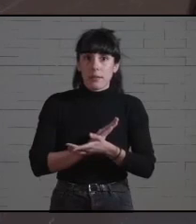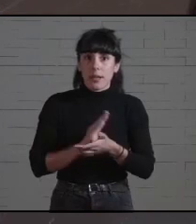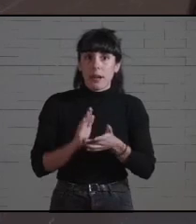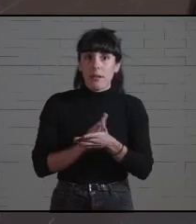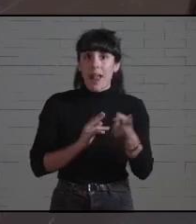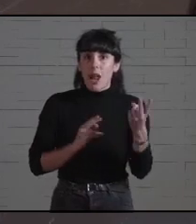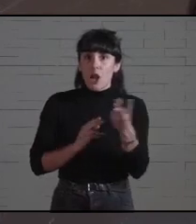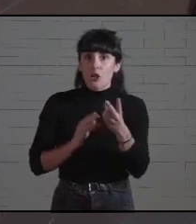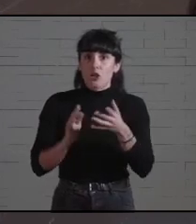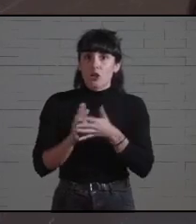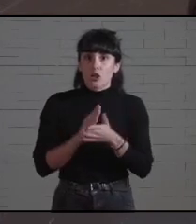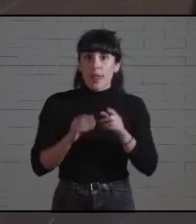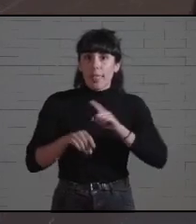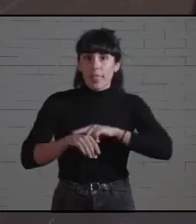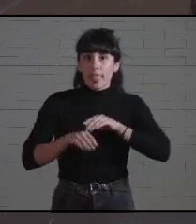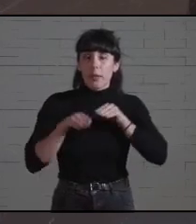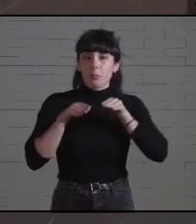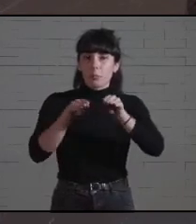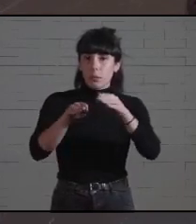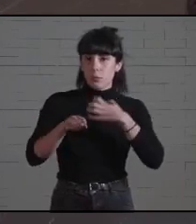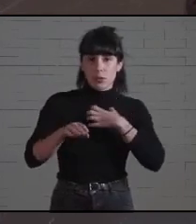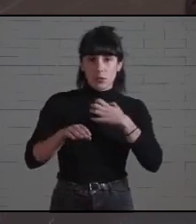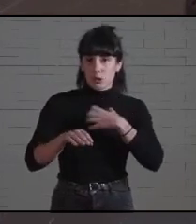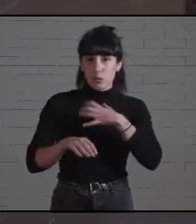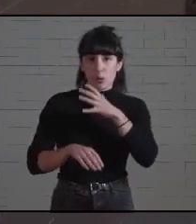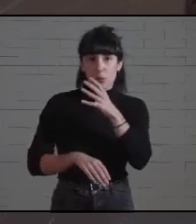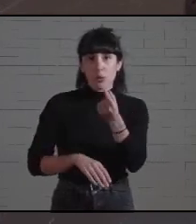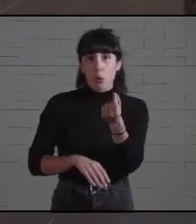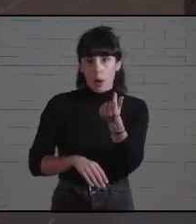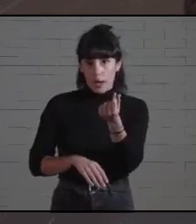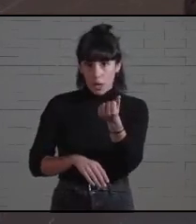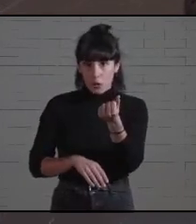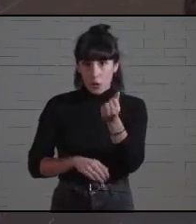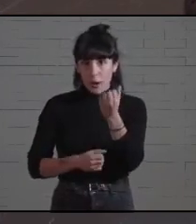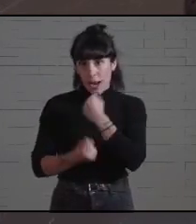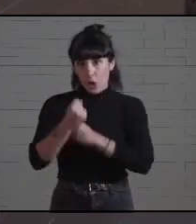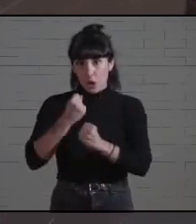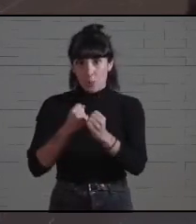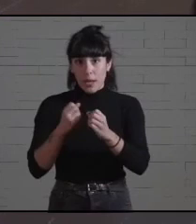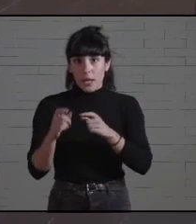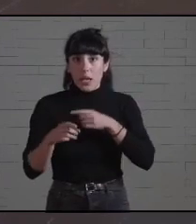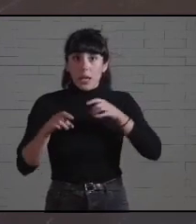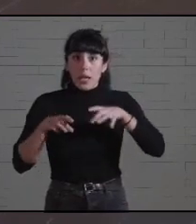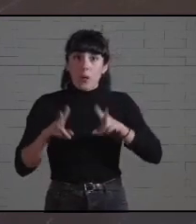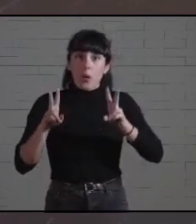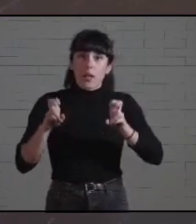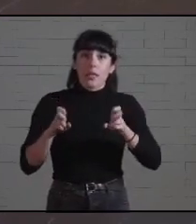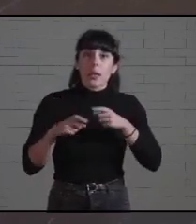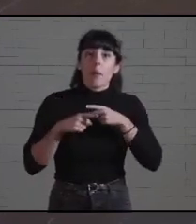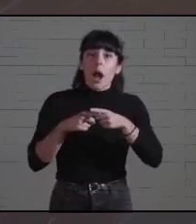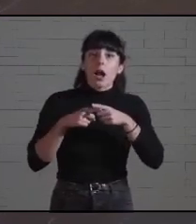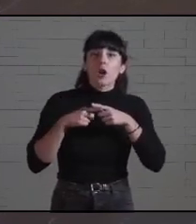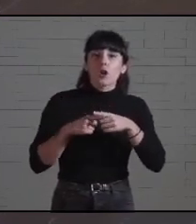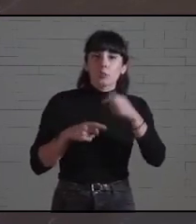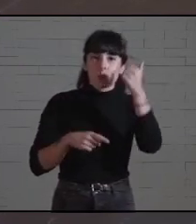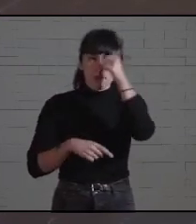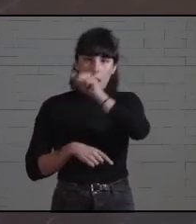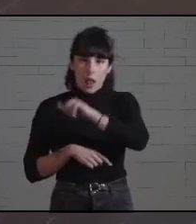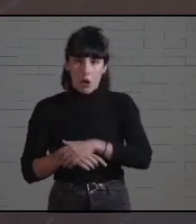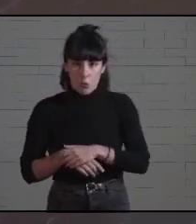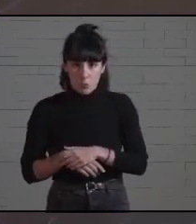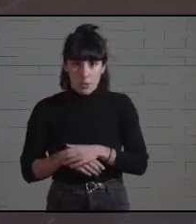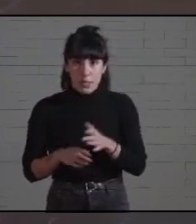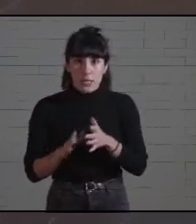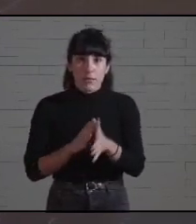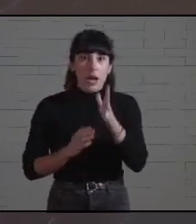simultaneidad por una cuestión tanto de eficiencia económica como de corresponsabilidad de los hombres. Estaba prohibida. Ahora se permiten, creo